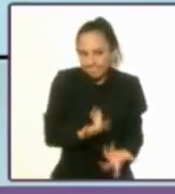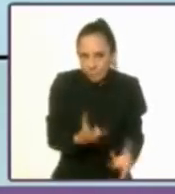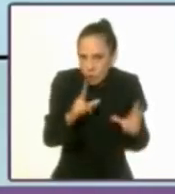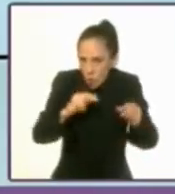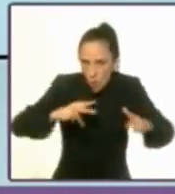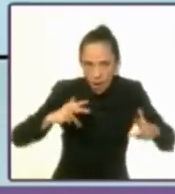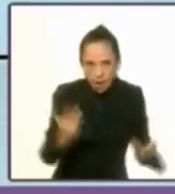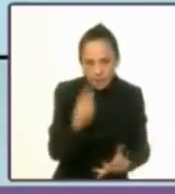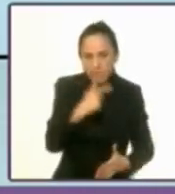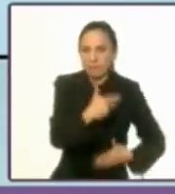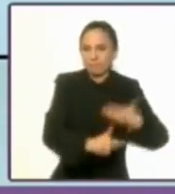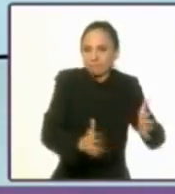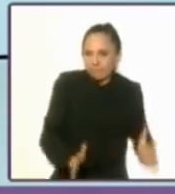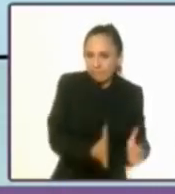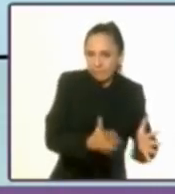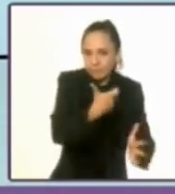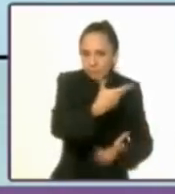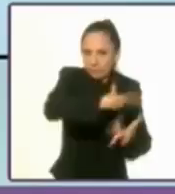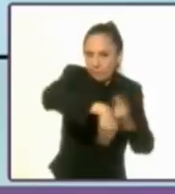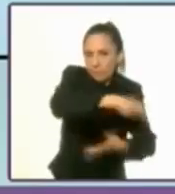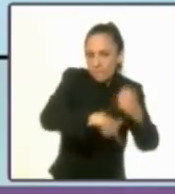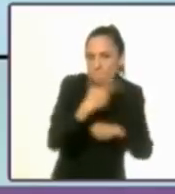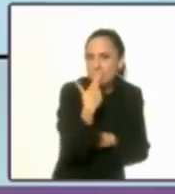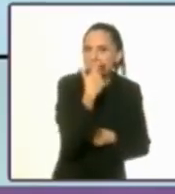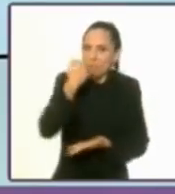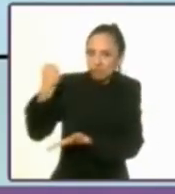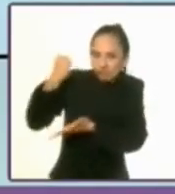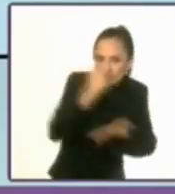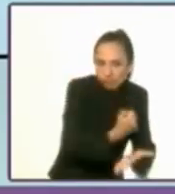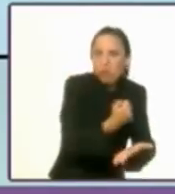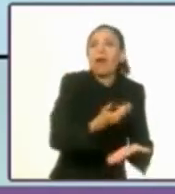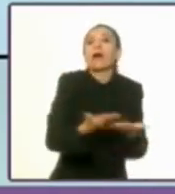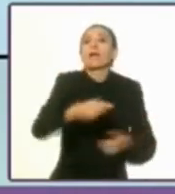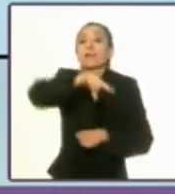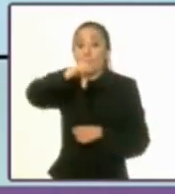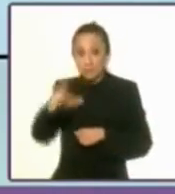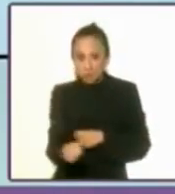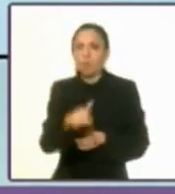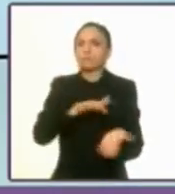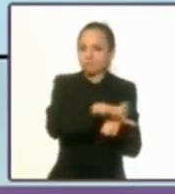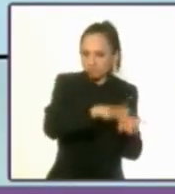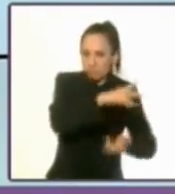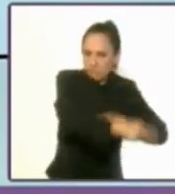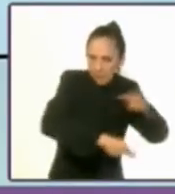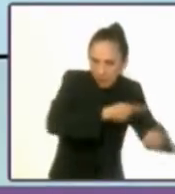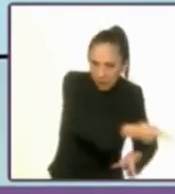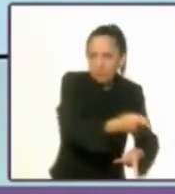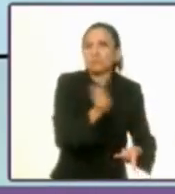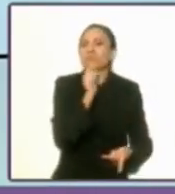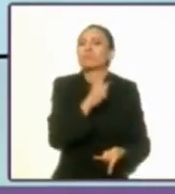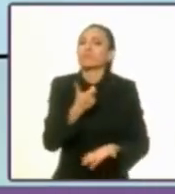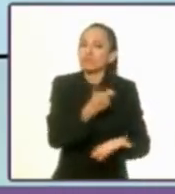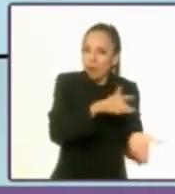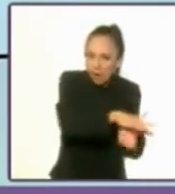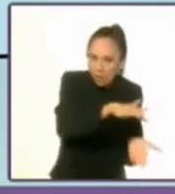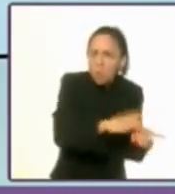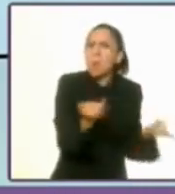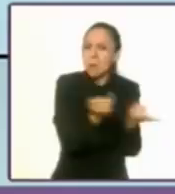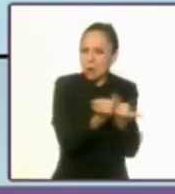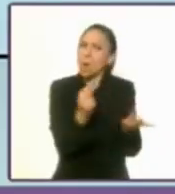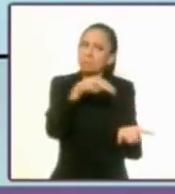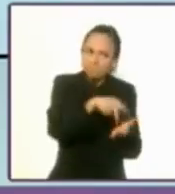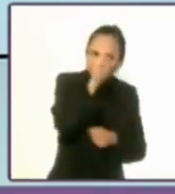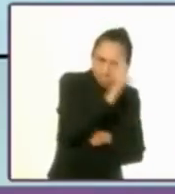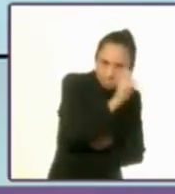económicas necesitamos llevar vamos a llevar créditos financiamiento y asesoramiento que es muy importante a